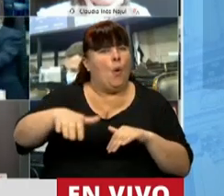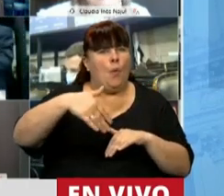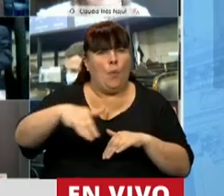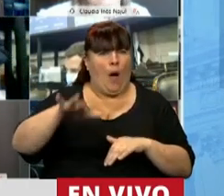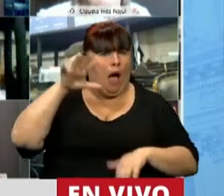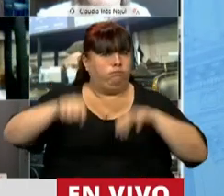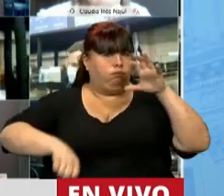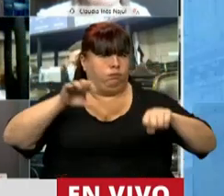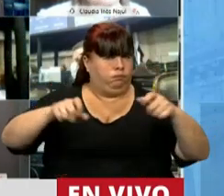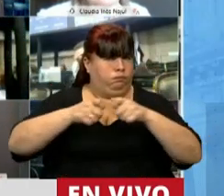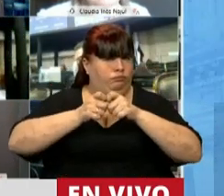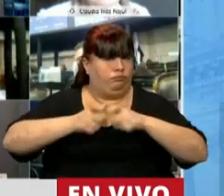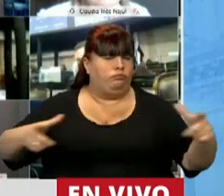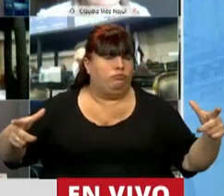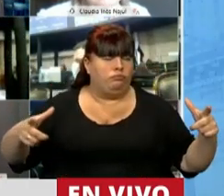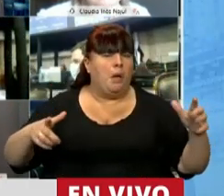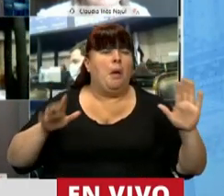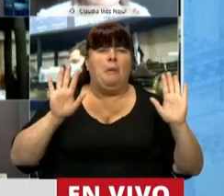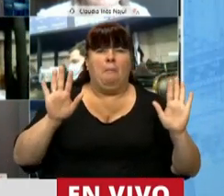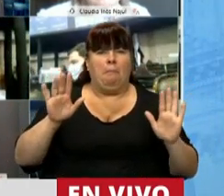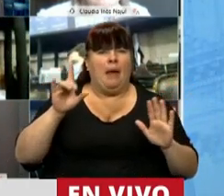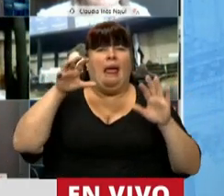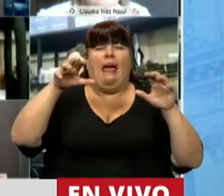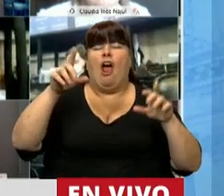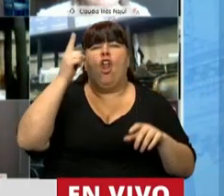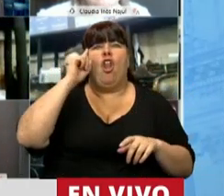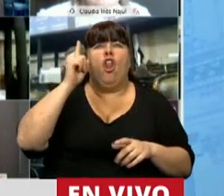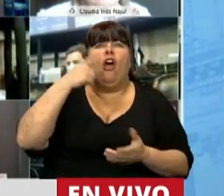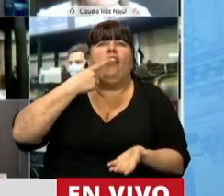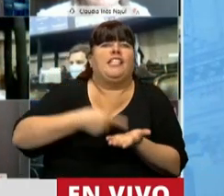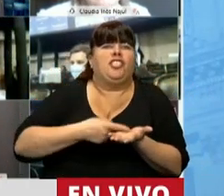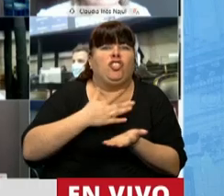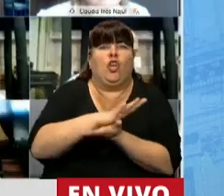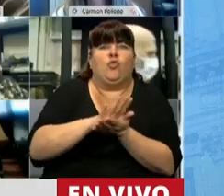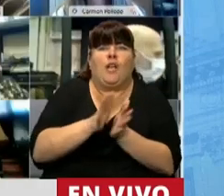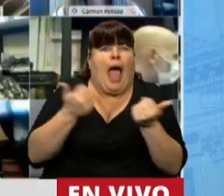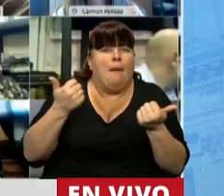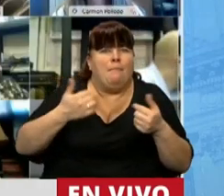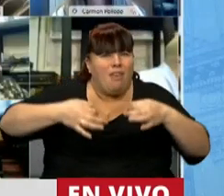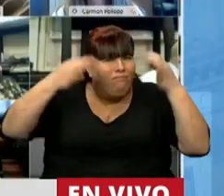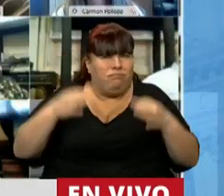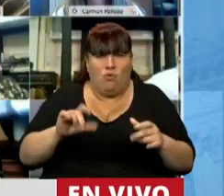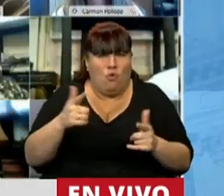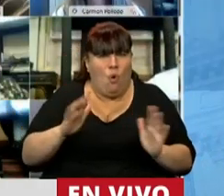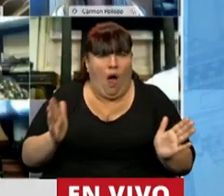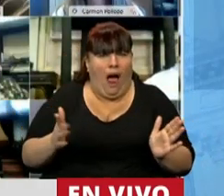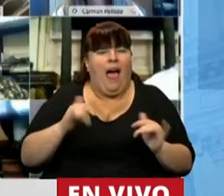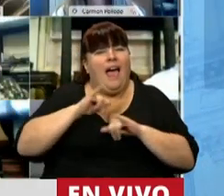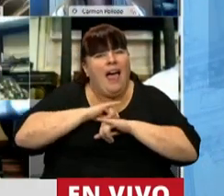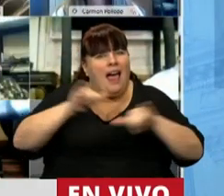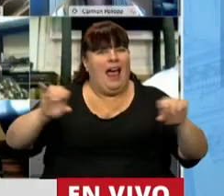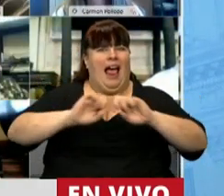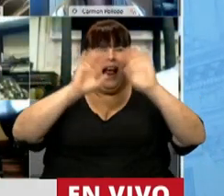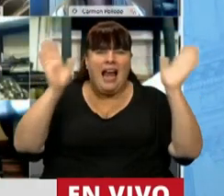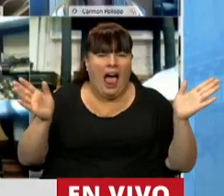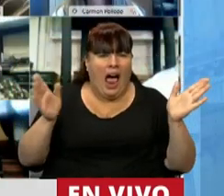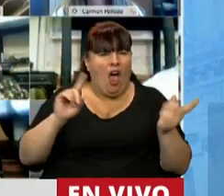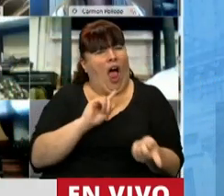la ola de usurpaciones. Pero lejos de tomar una decisión y medidas contundentes y transmitir un mensaje